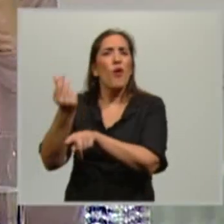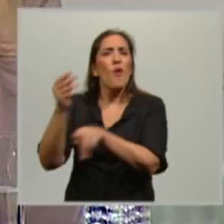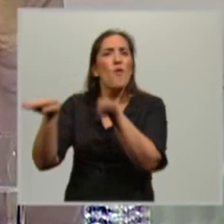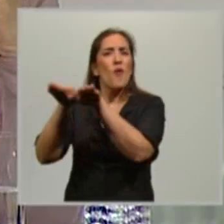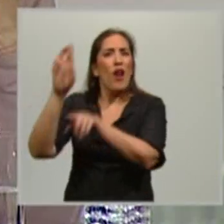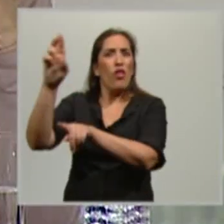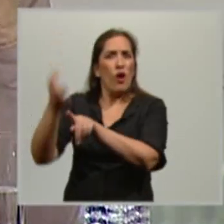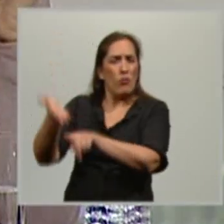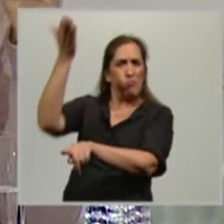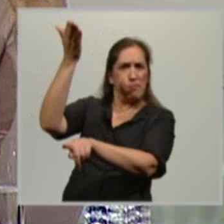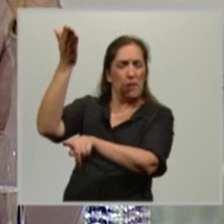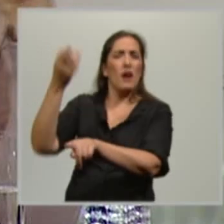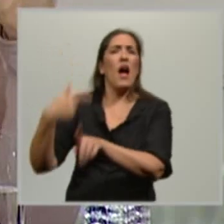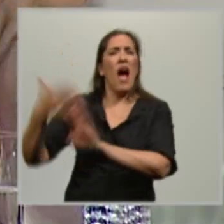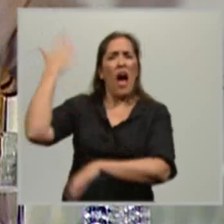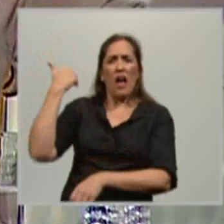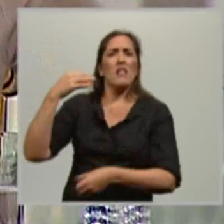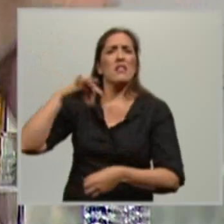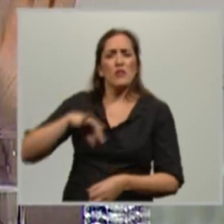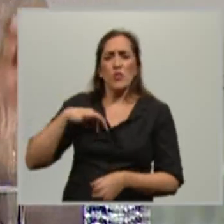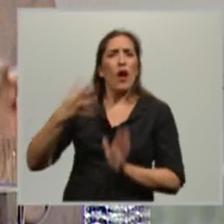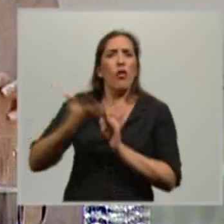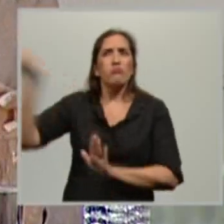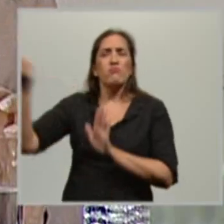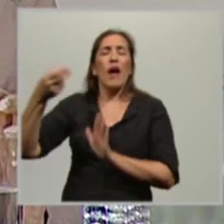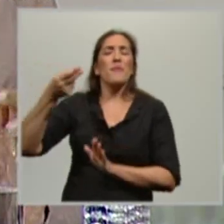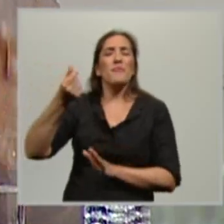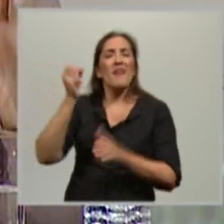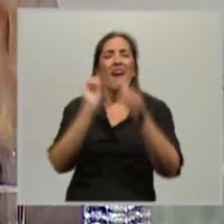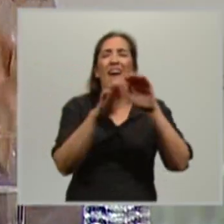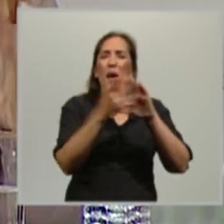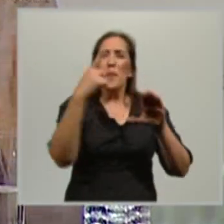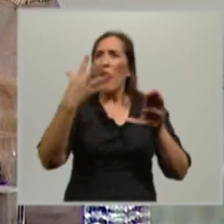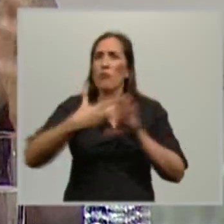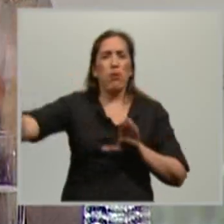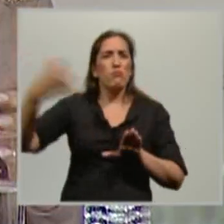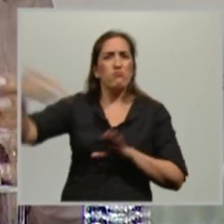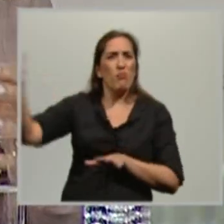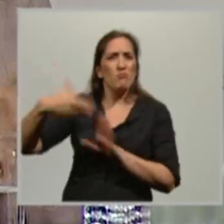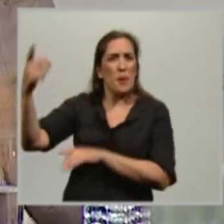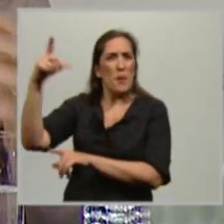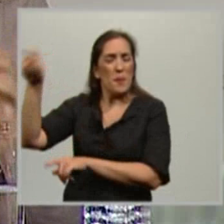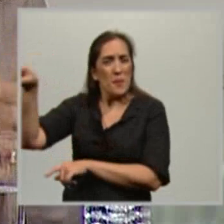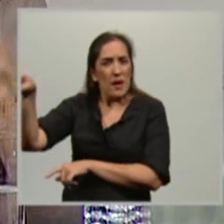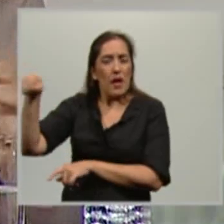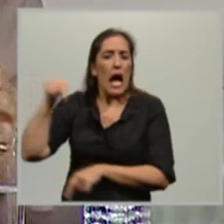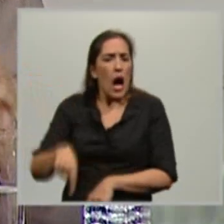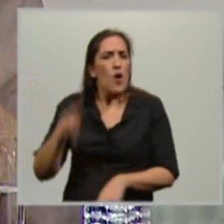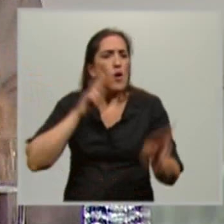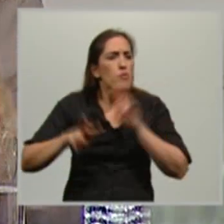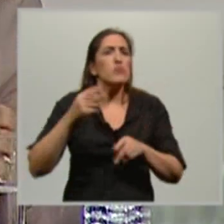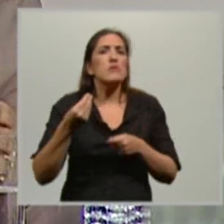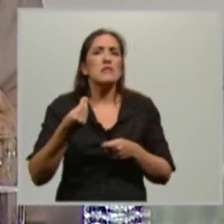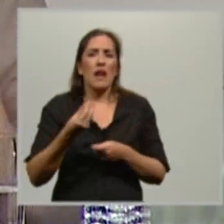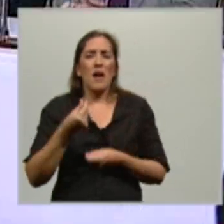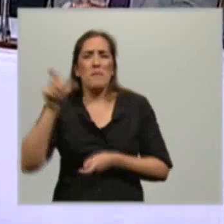sido especificados, habían sido sus ahorros tomados en el corralito. Entonces era necesario inyectar consumo